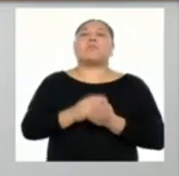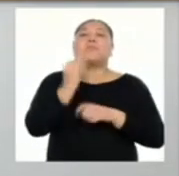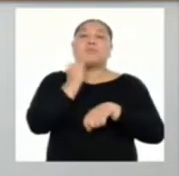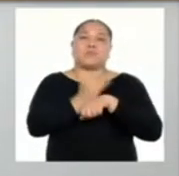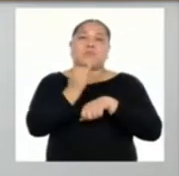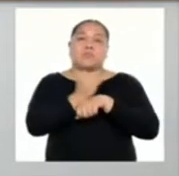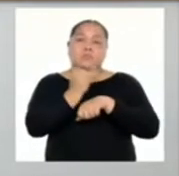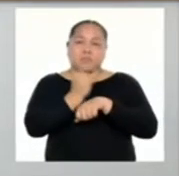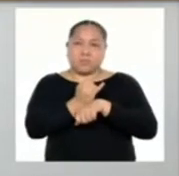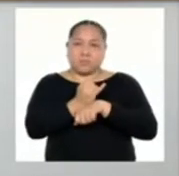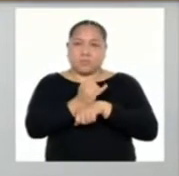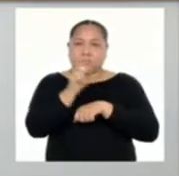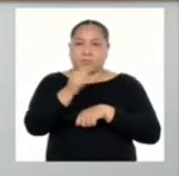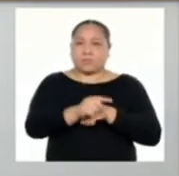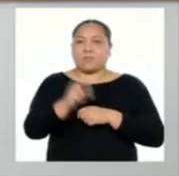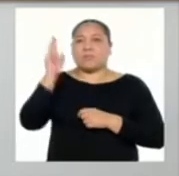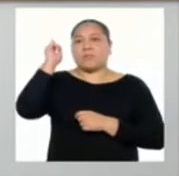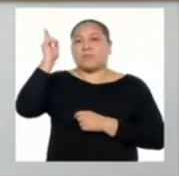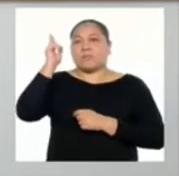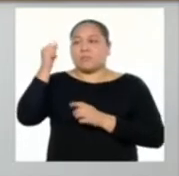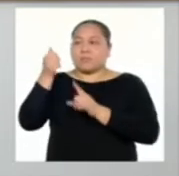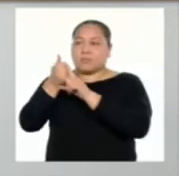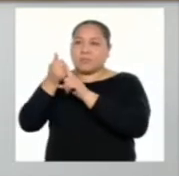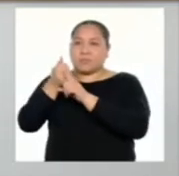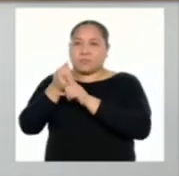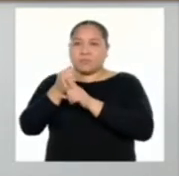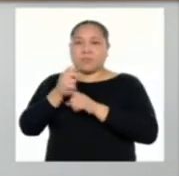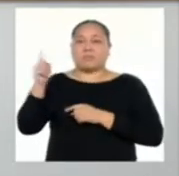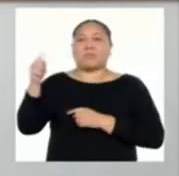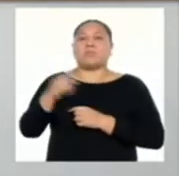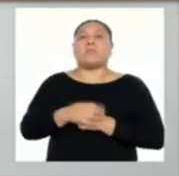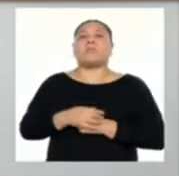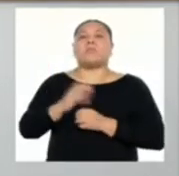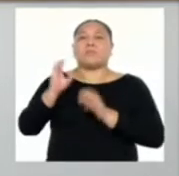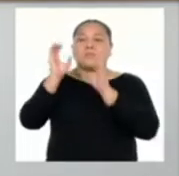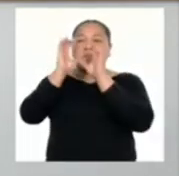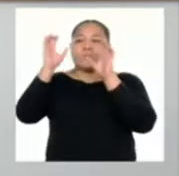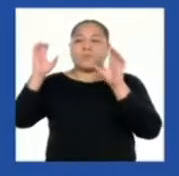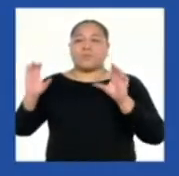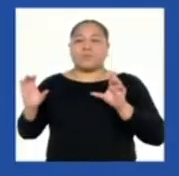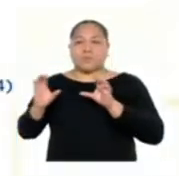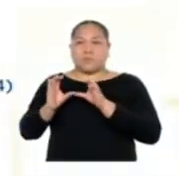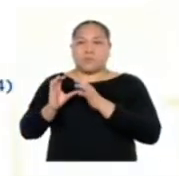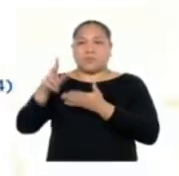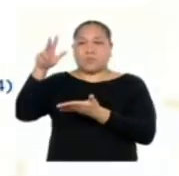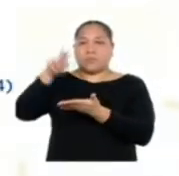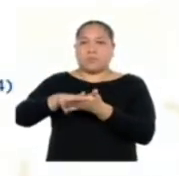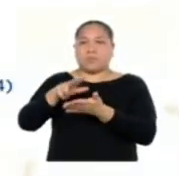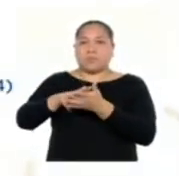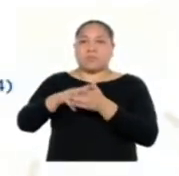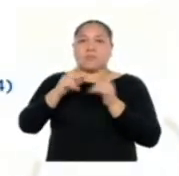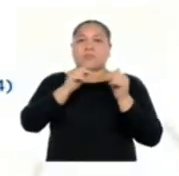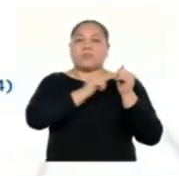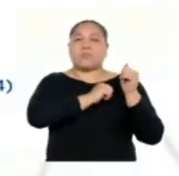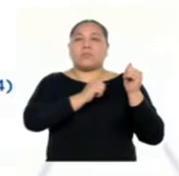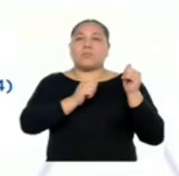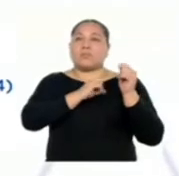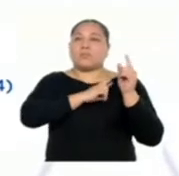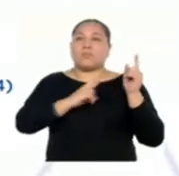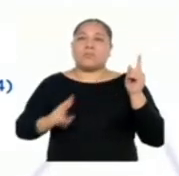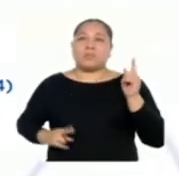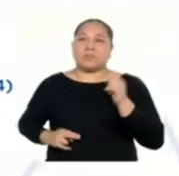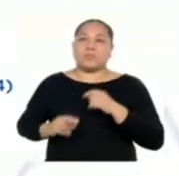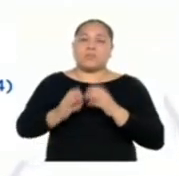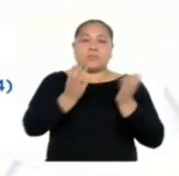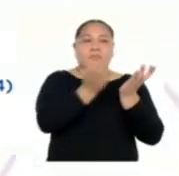órdenes religiosas y profesores particulares con licencia previa del virrey. Había escuelas de